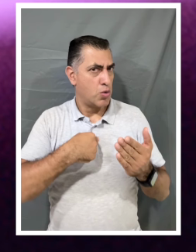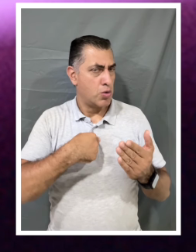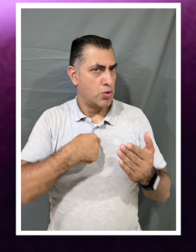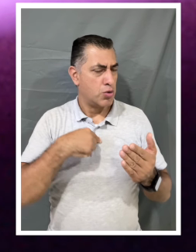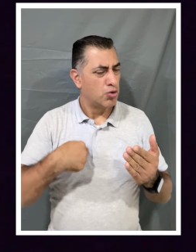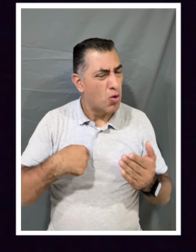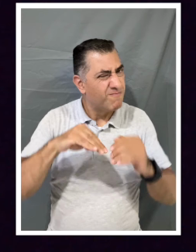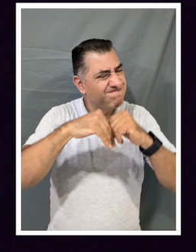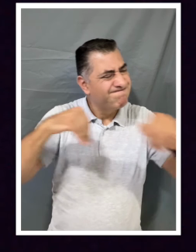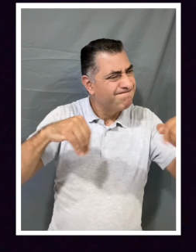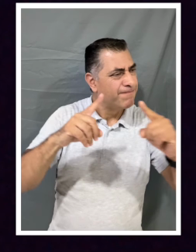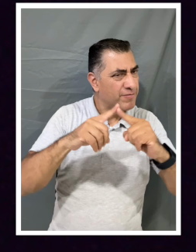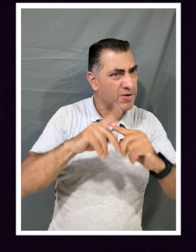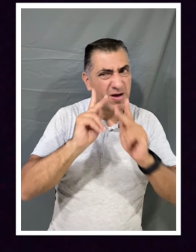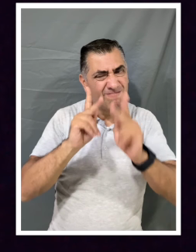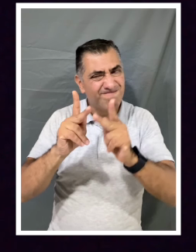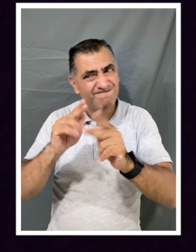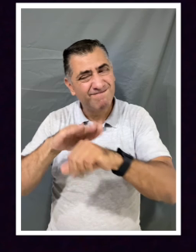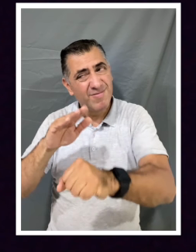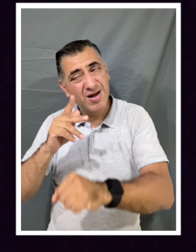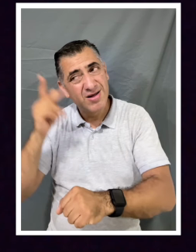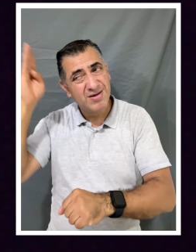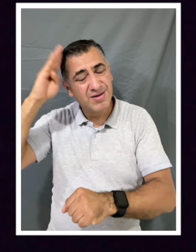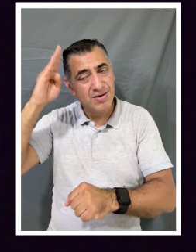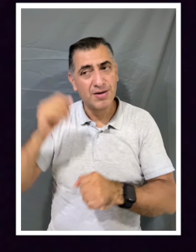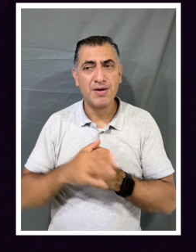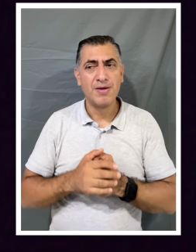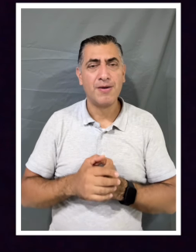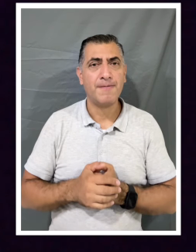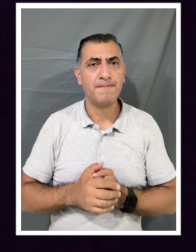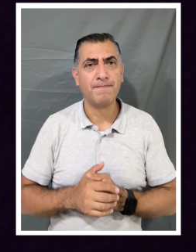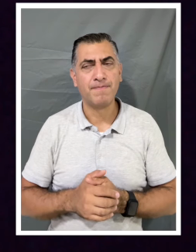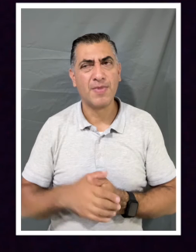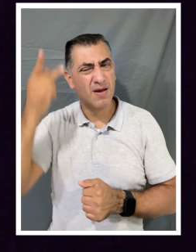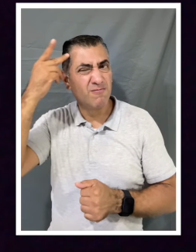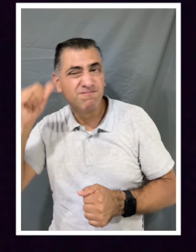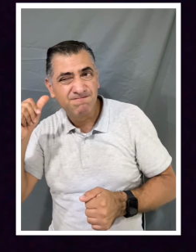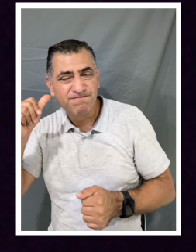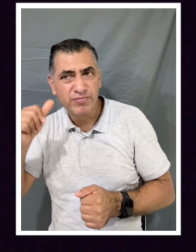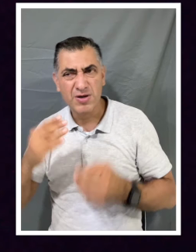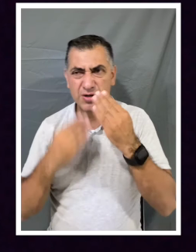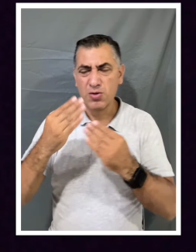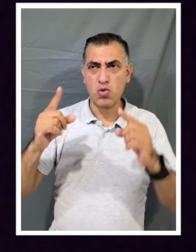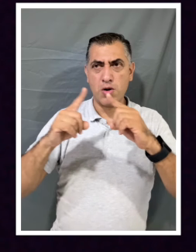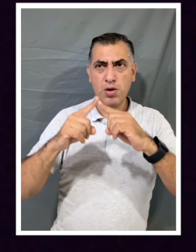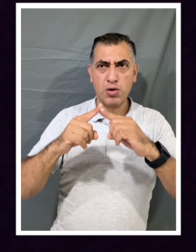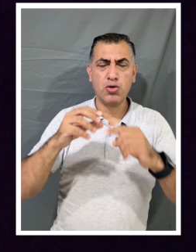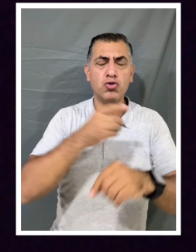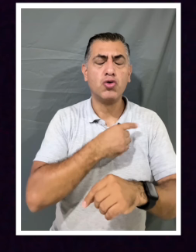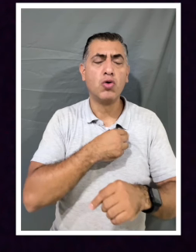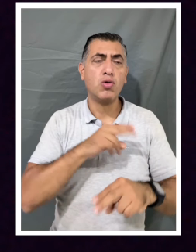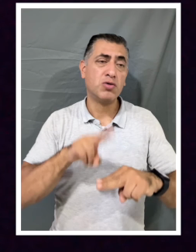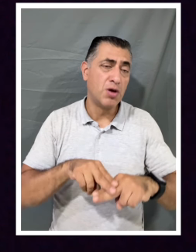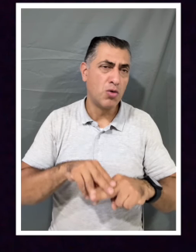agente de división he hablado mal de mis líderes de las propuestas de mis pastores sirvo en mi iglesia nada más vengo y me